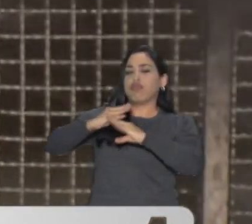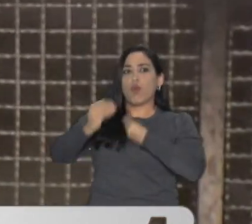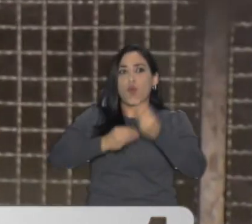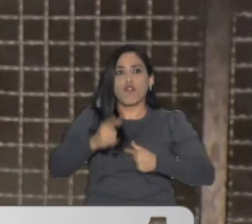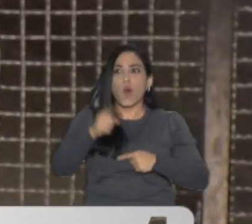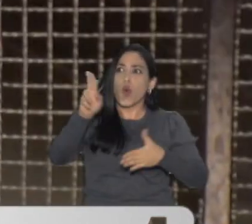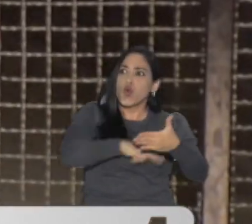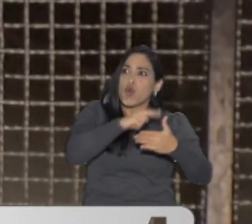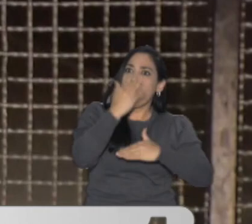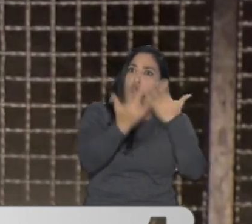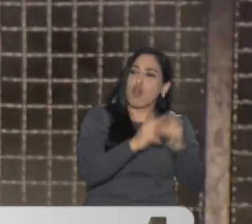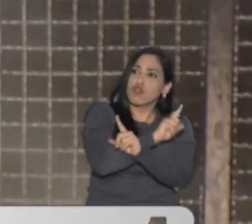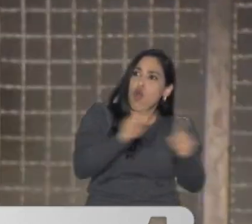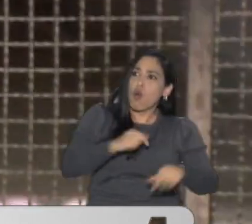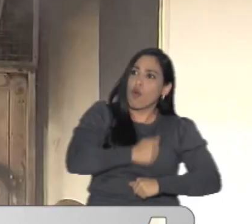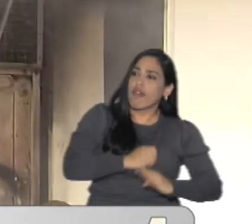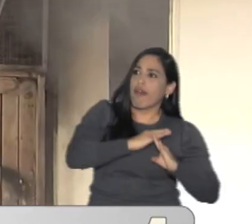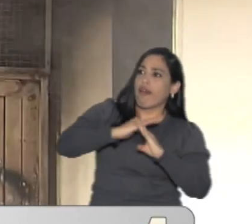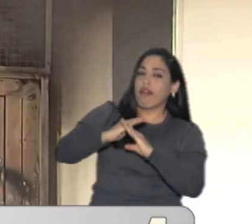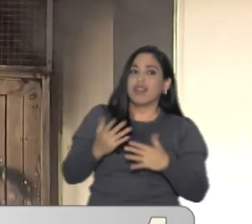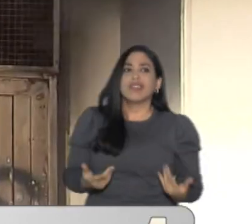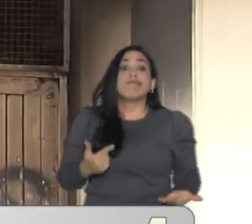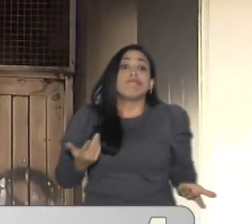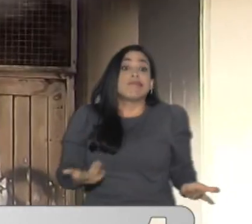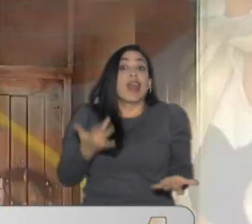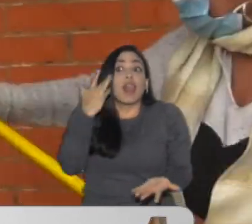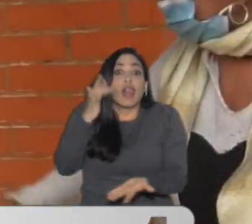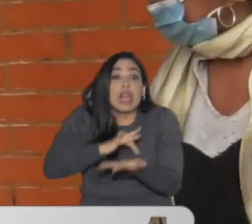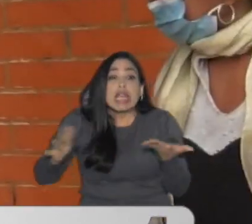no lo siguieran quemando. Pues con removedor y